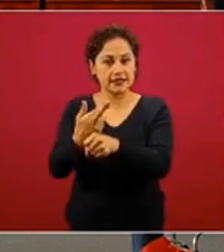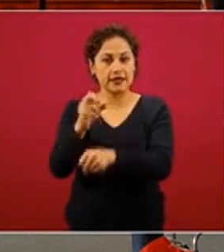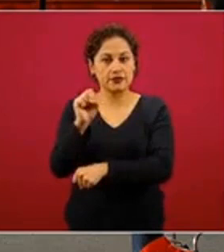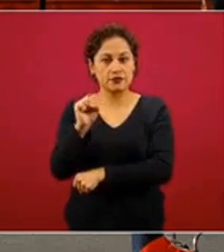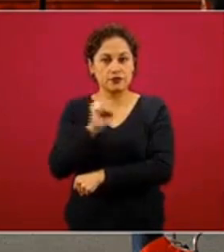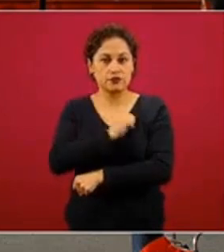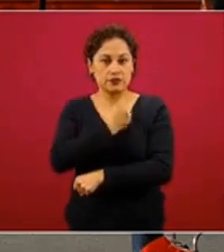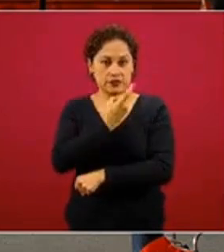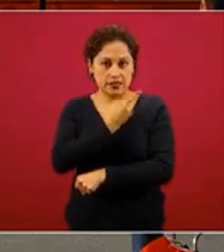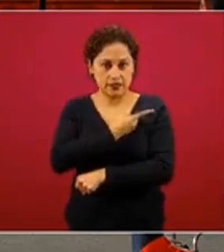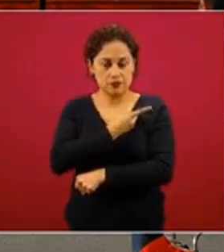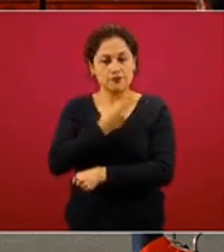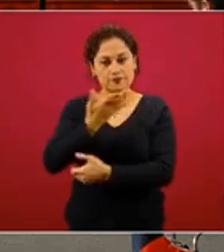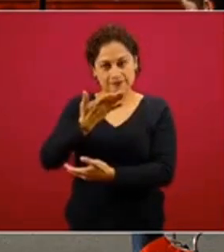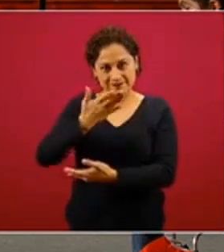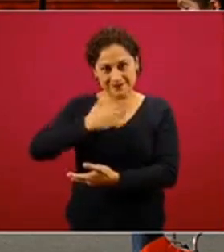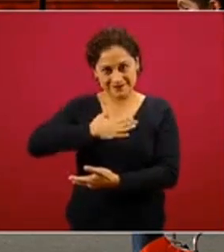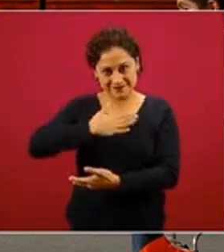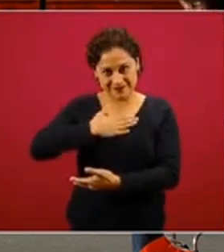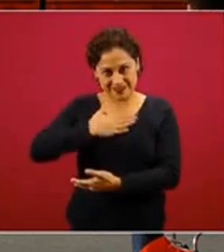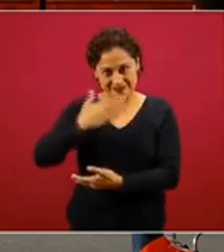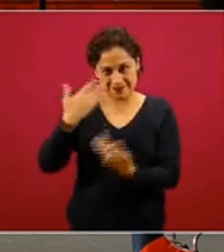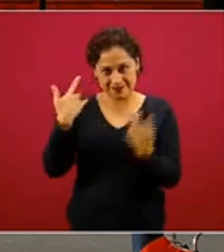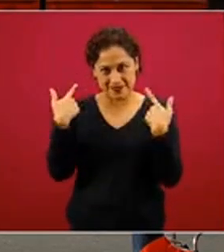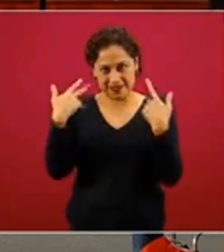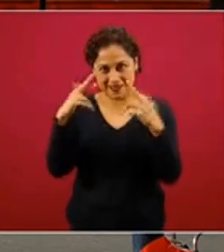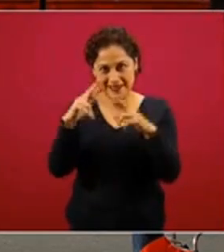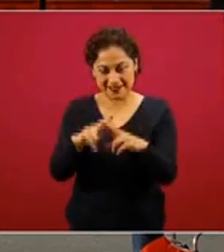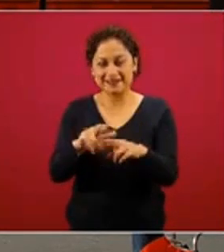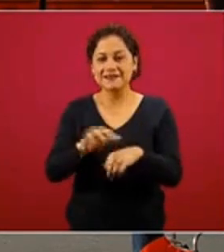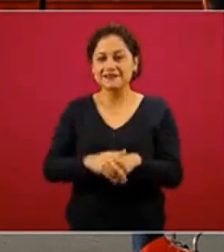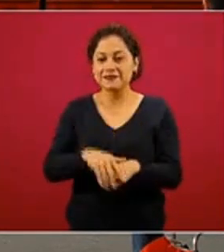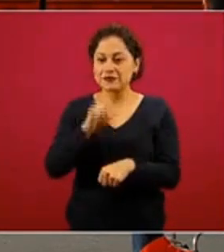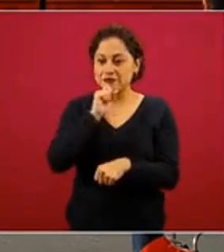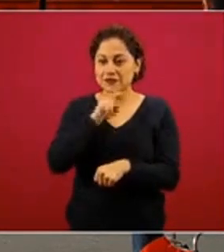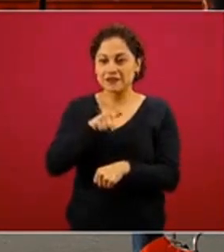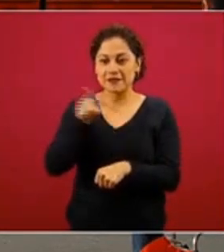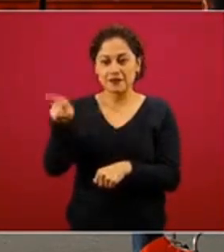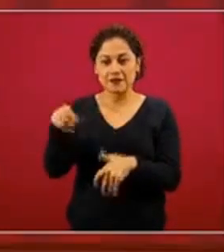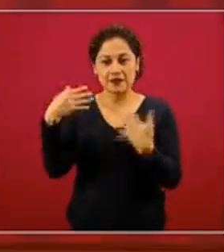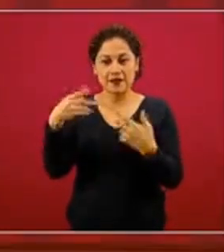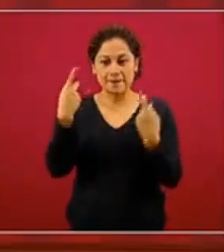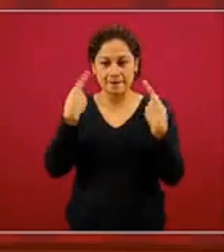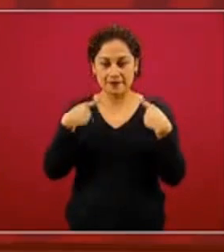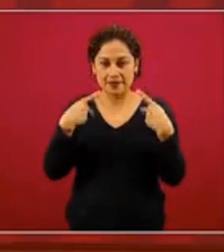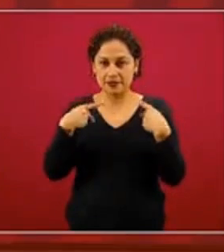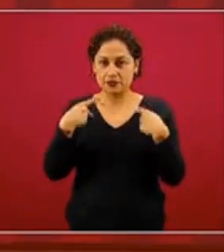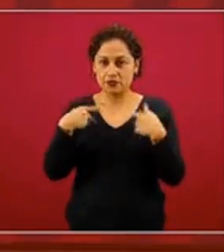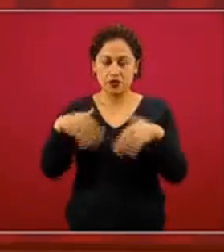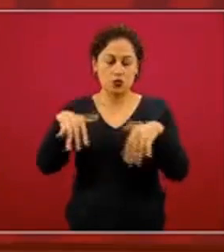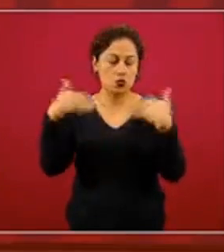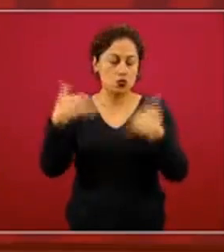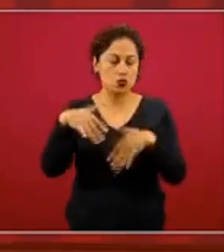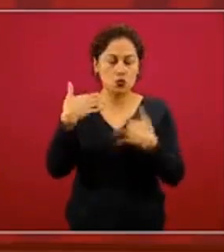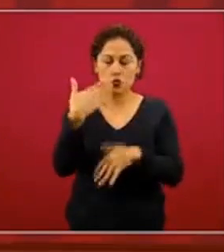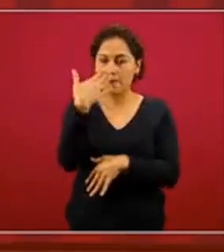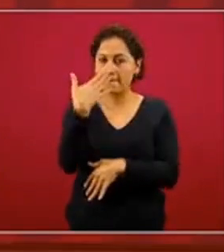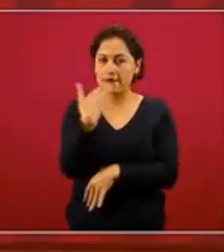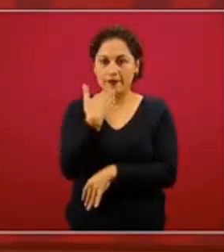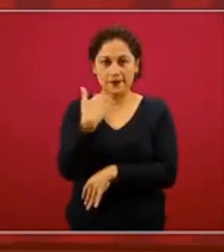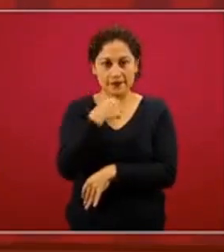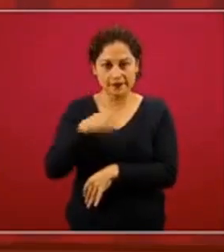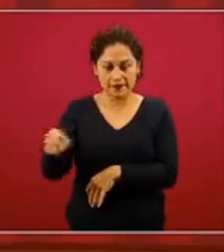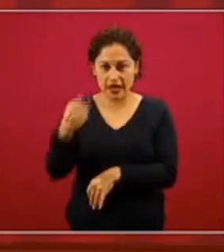mi maestro, y uno de los inmunólogos más destacados del país y con amplio reconocimiento